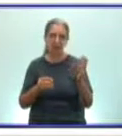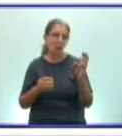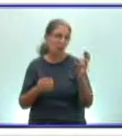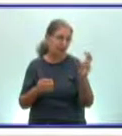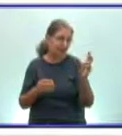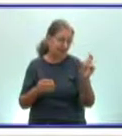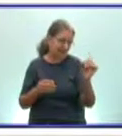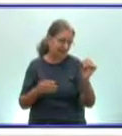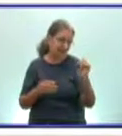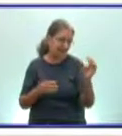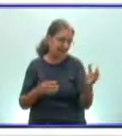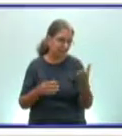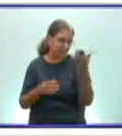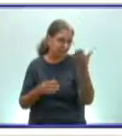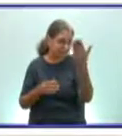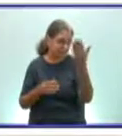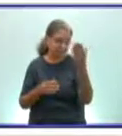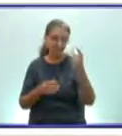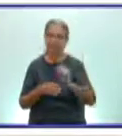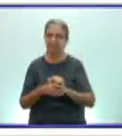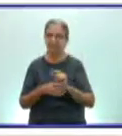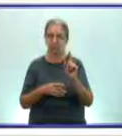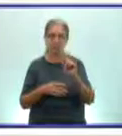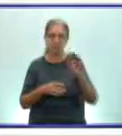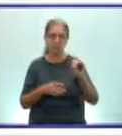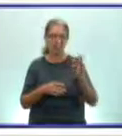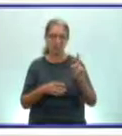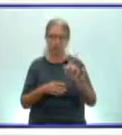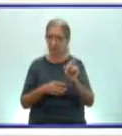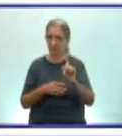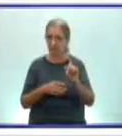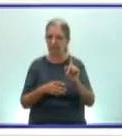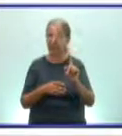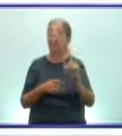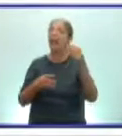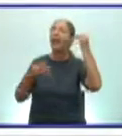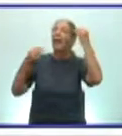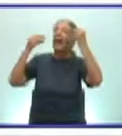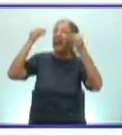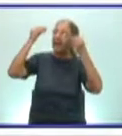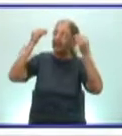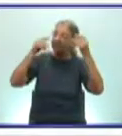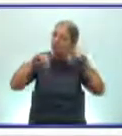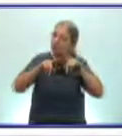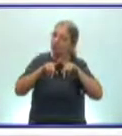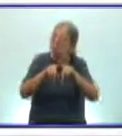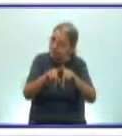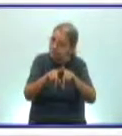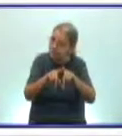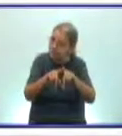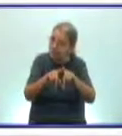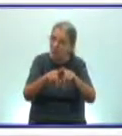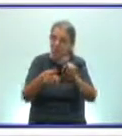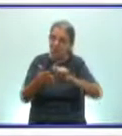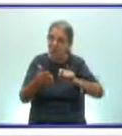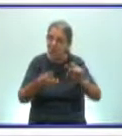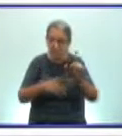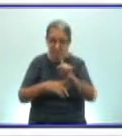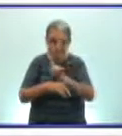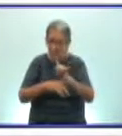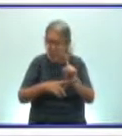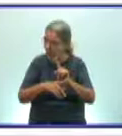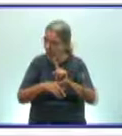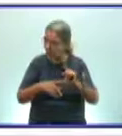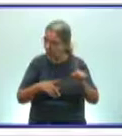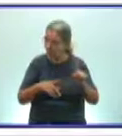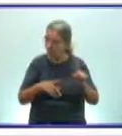respuestas correctas. No estás copiando, ¿verdad? Estás analizando junto conmigo lo que hoy te estamos